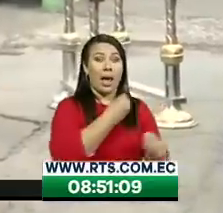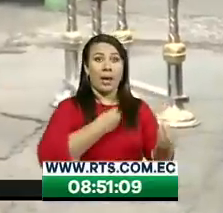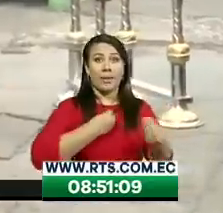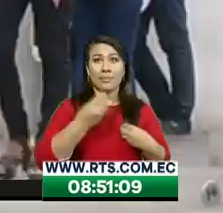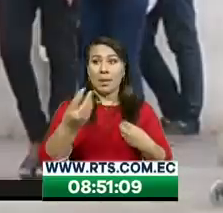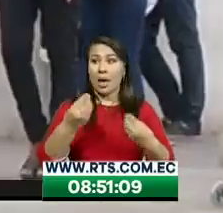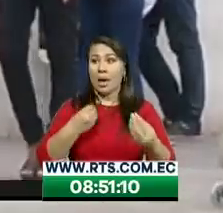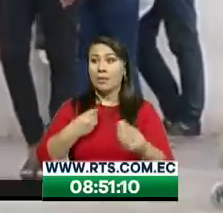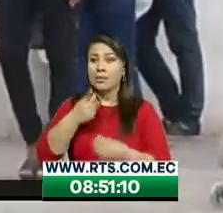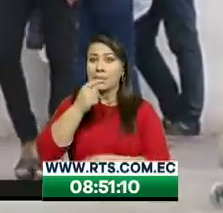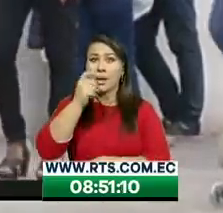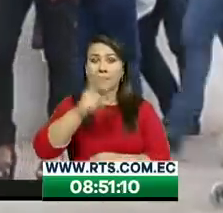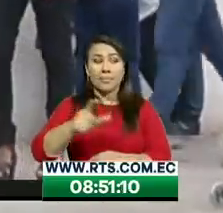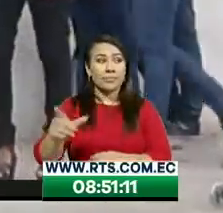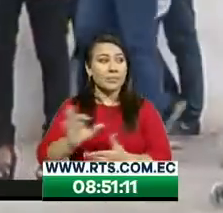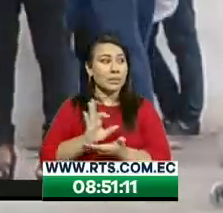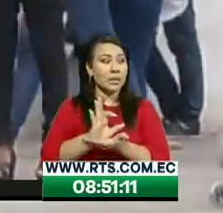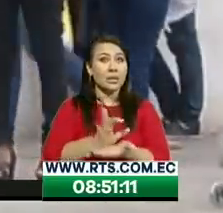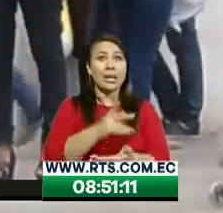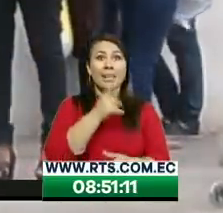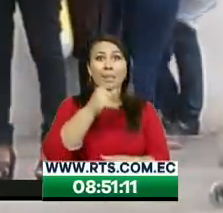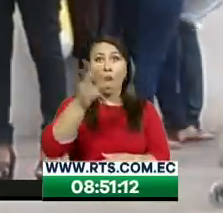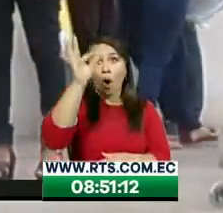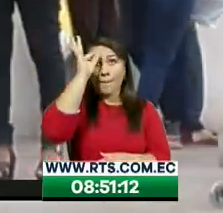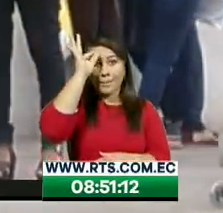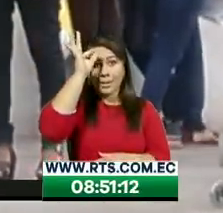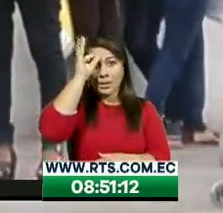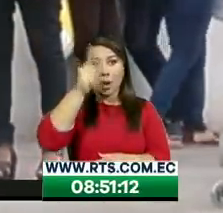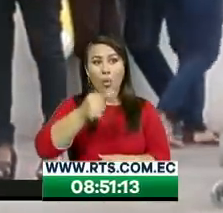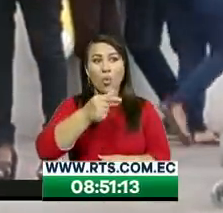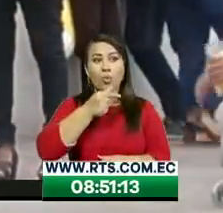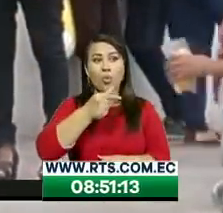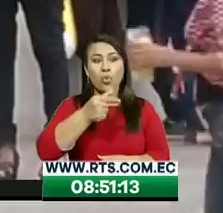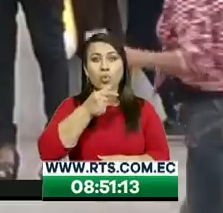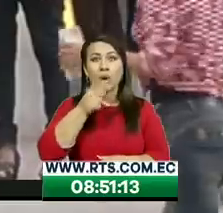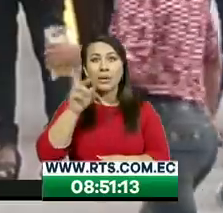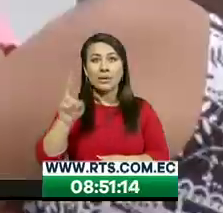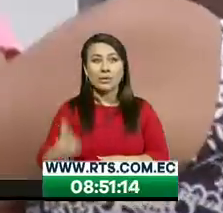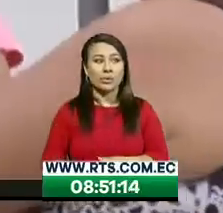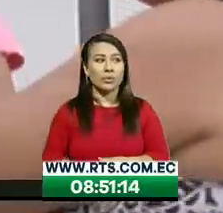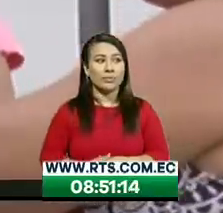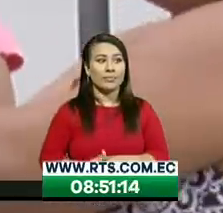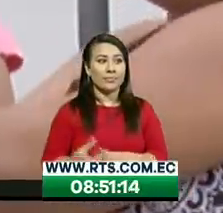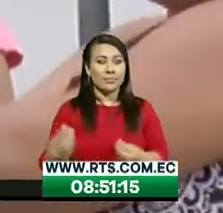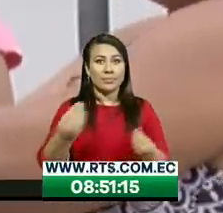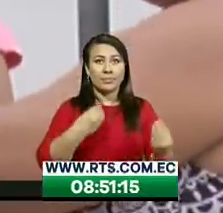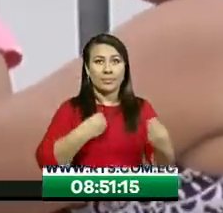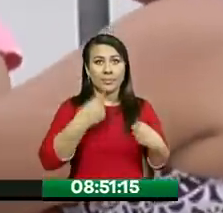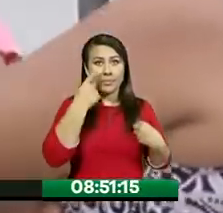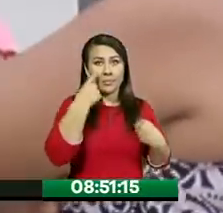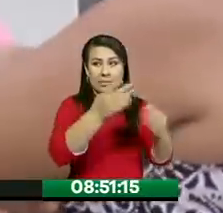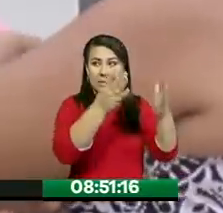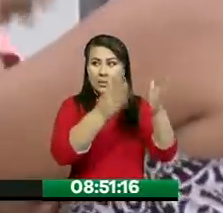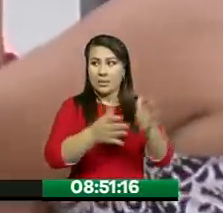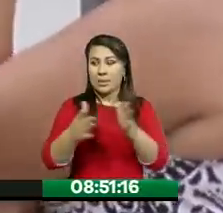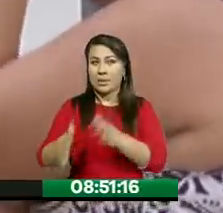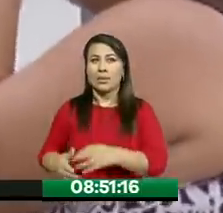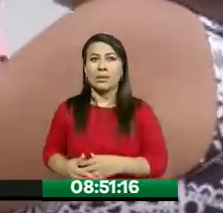Y más de 1,000 automotores fueron retenidos por circular sin placas. Tendremos un informe